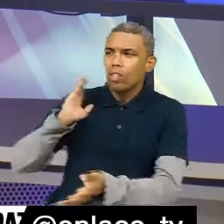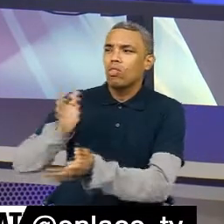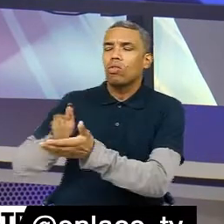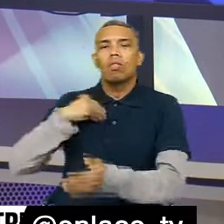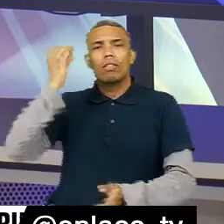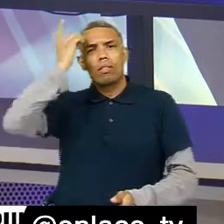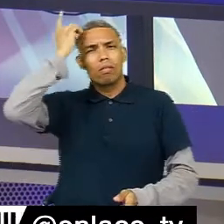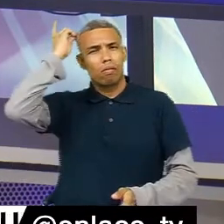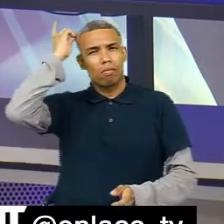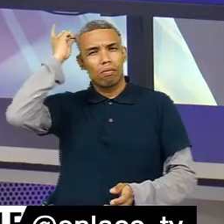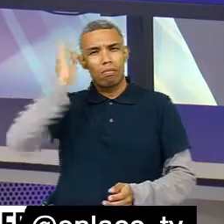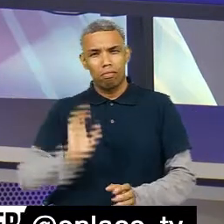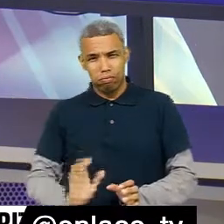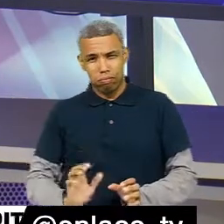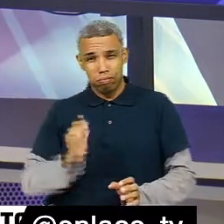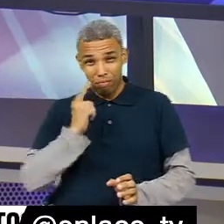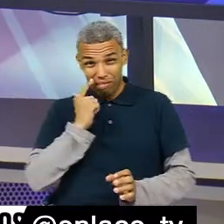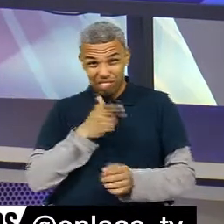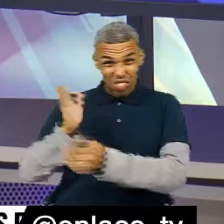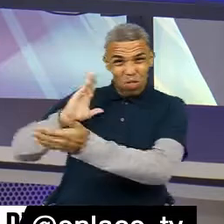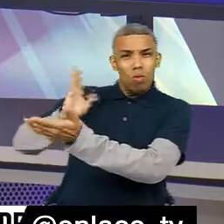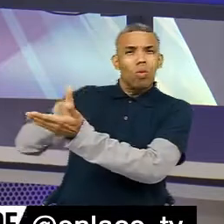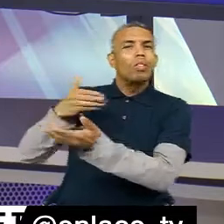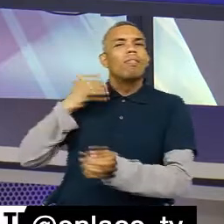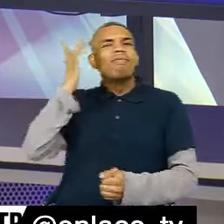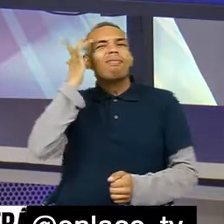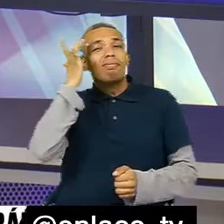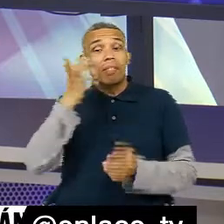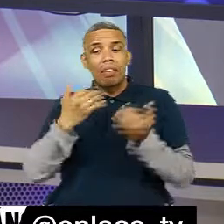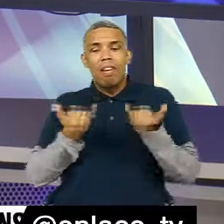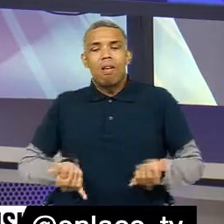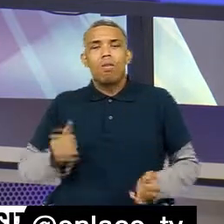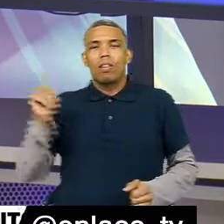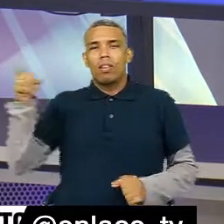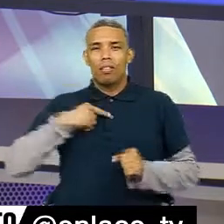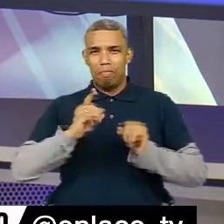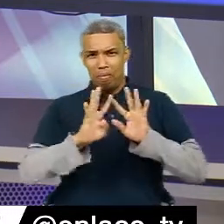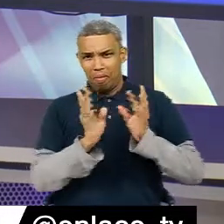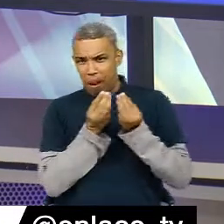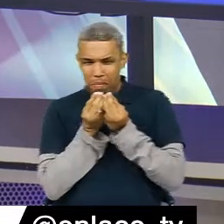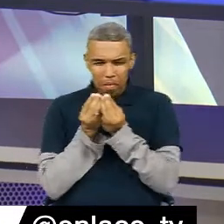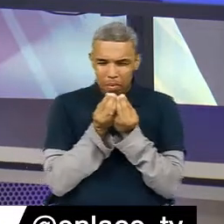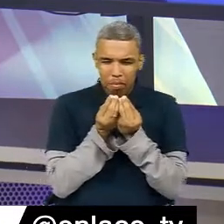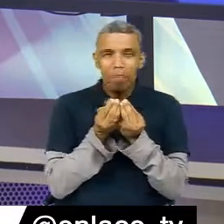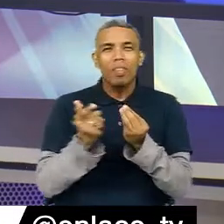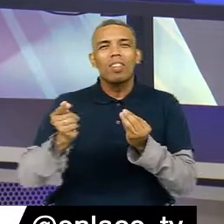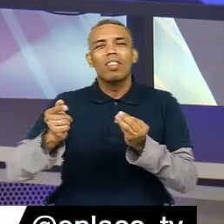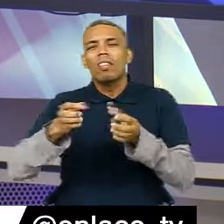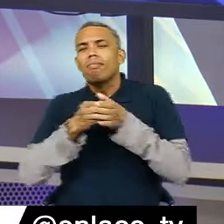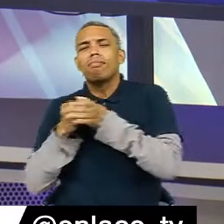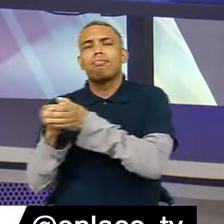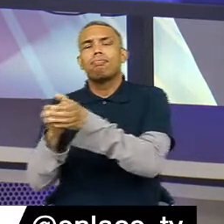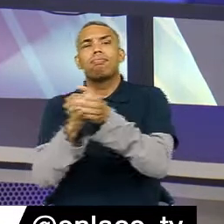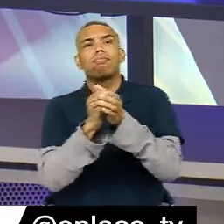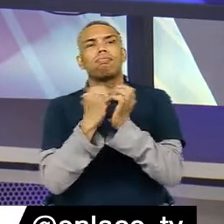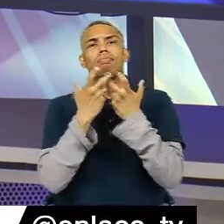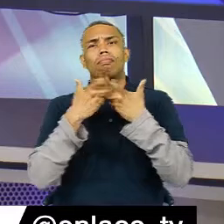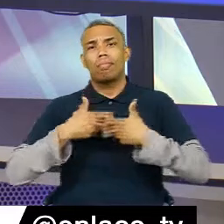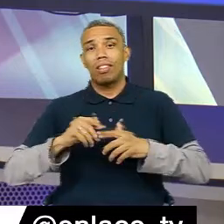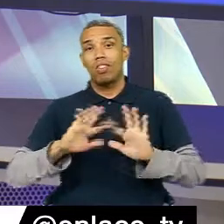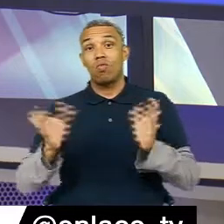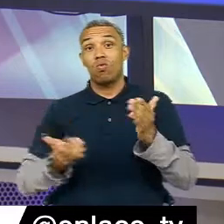gabinete municipal del alcalde Darío Echeverry Serrano. A esta hora, secretarias de despacho, gerentes de institutos descentralizados esperan el nuevo decreto